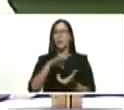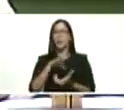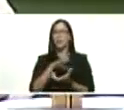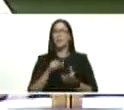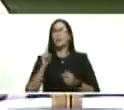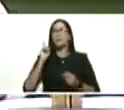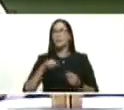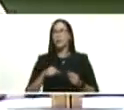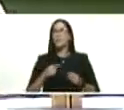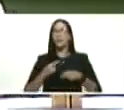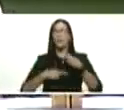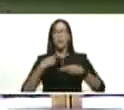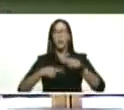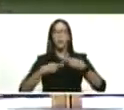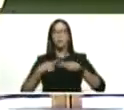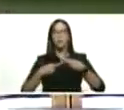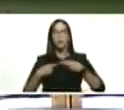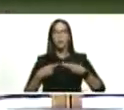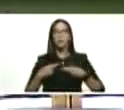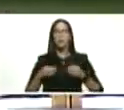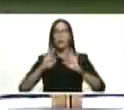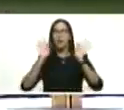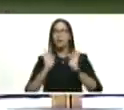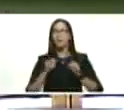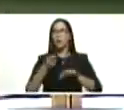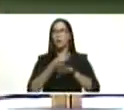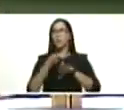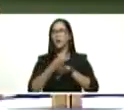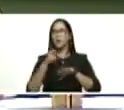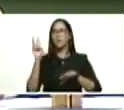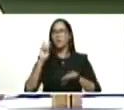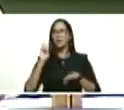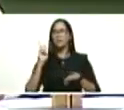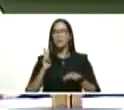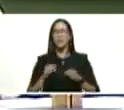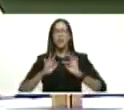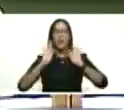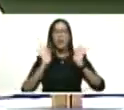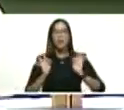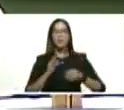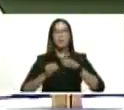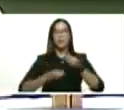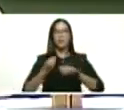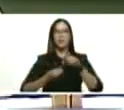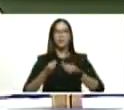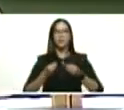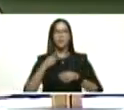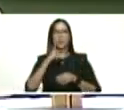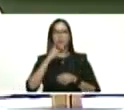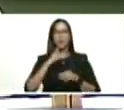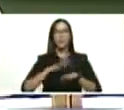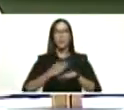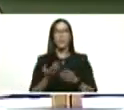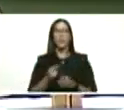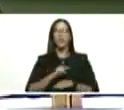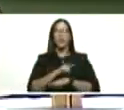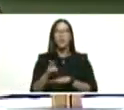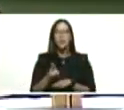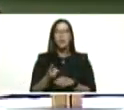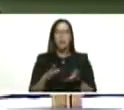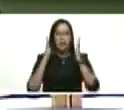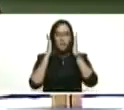también revolucionó la forma de gobernar en Venezuela y la forma de hacer política, porque nos obligó a territorializar